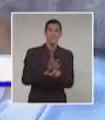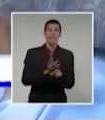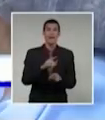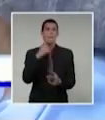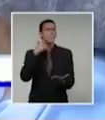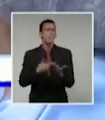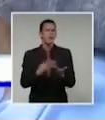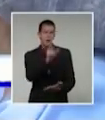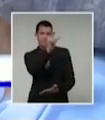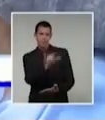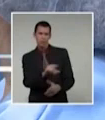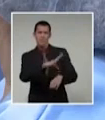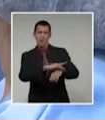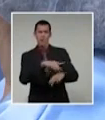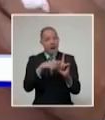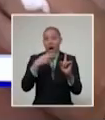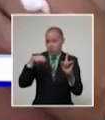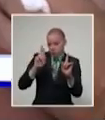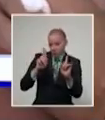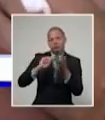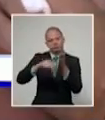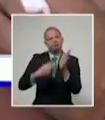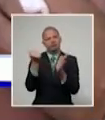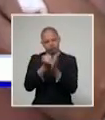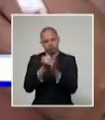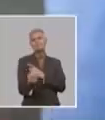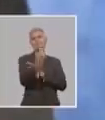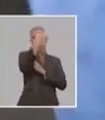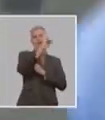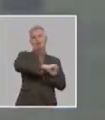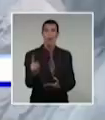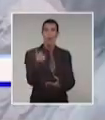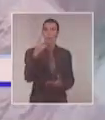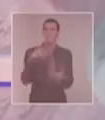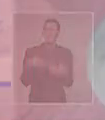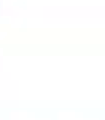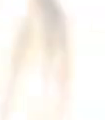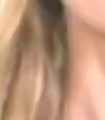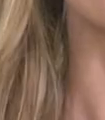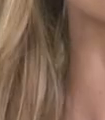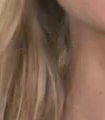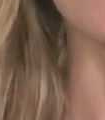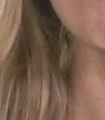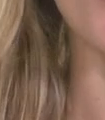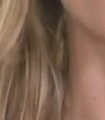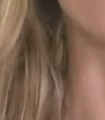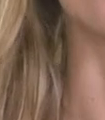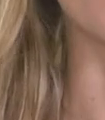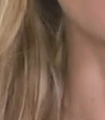importante complejo científico, que aporta 20 medicamentos nacionales contra la COVID y tiene en desarrollo 4 vacunas. Cuba es un